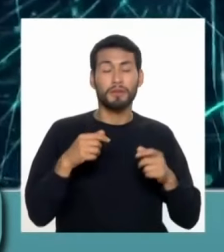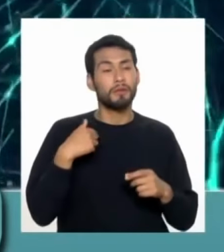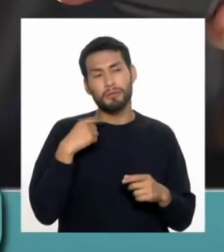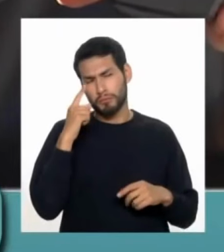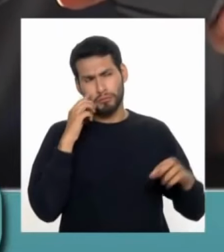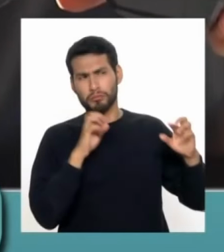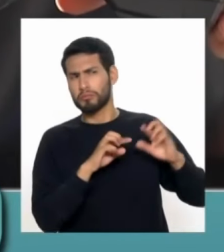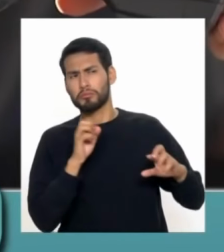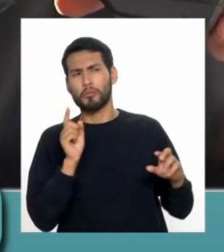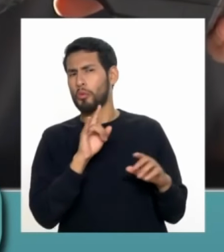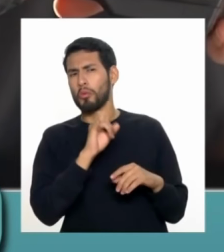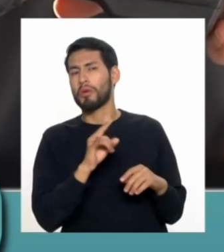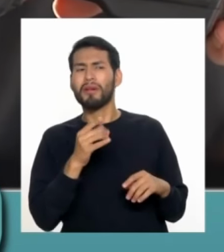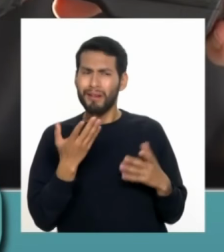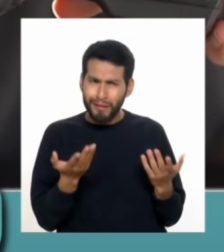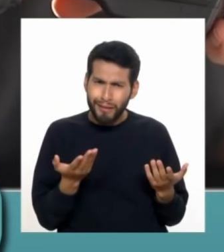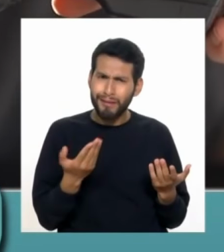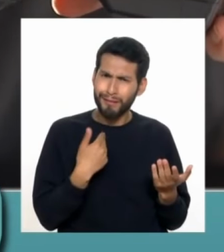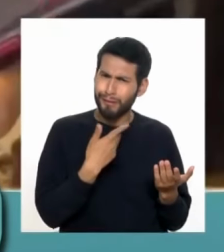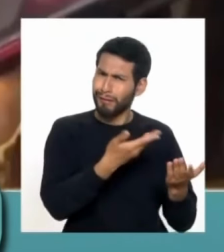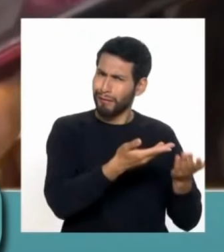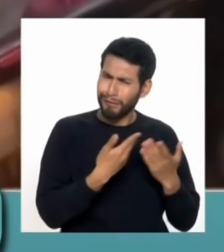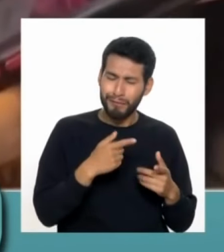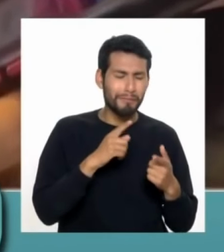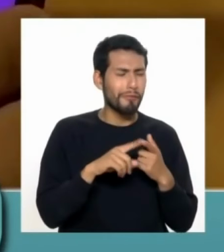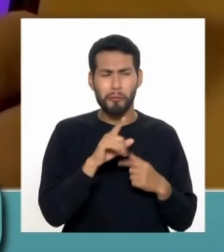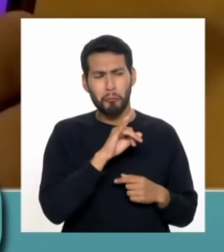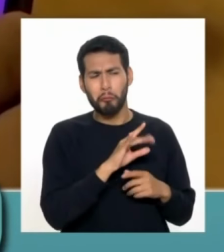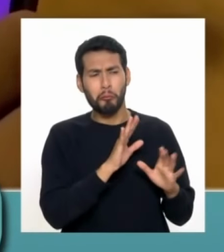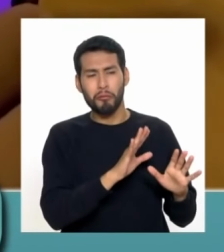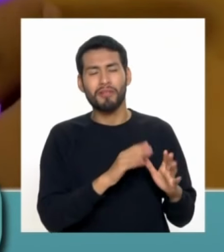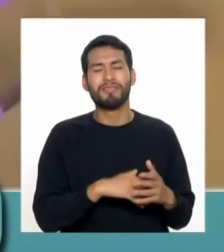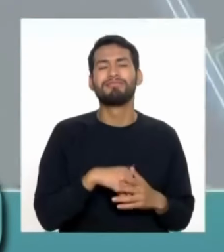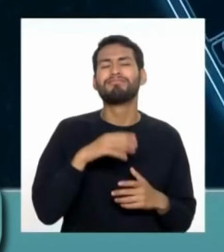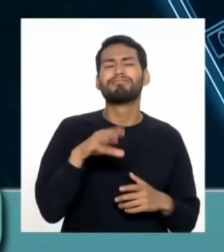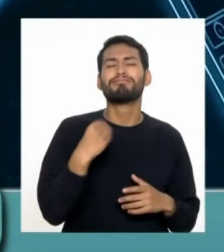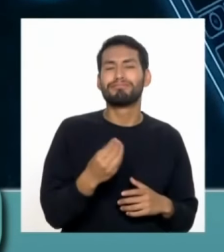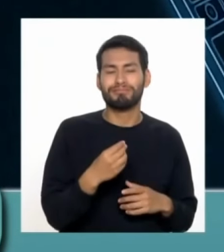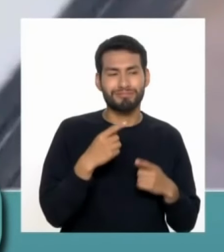desconfianza y no las usan a pesar de que tienen las facilidades. Entonces, eso pasa por